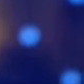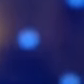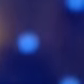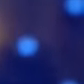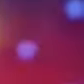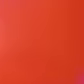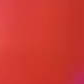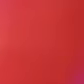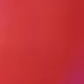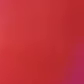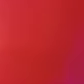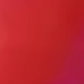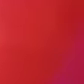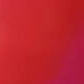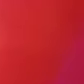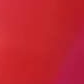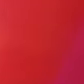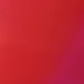se descubre,